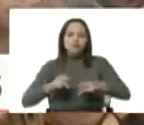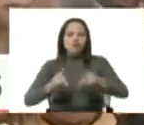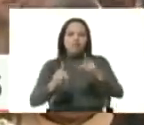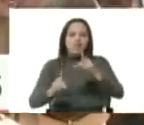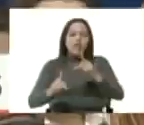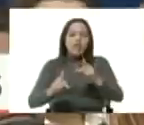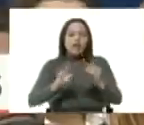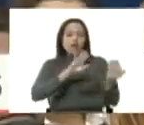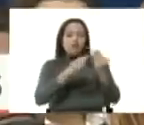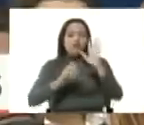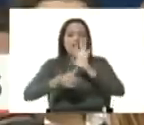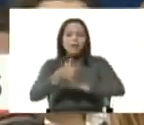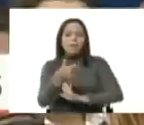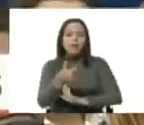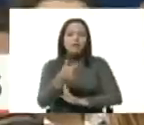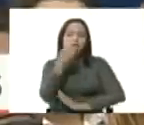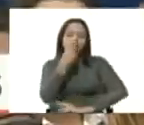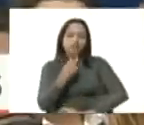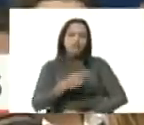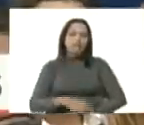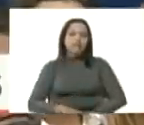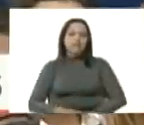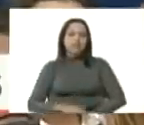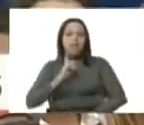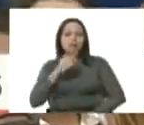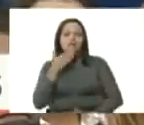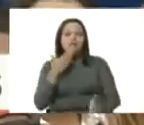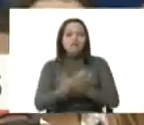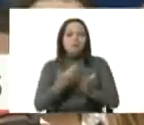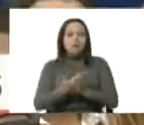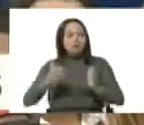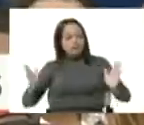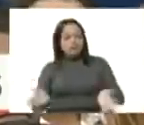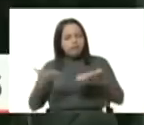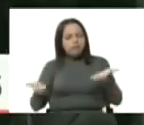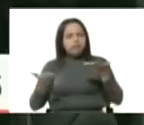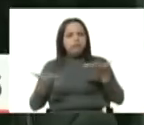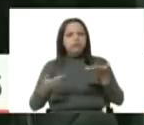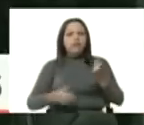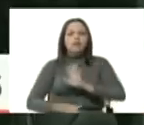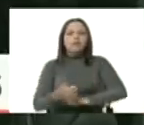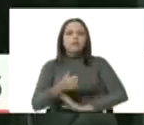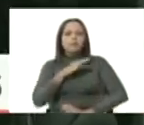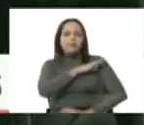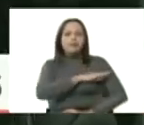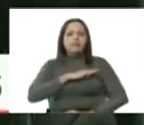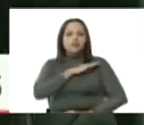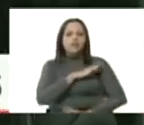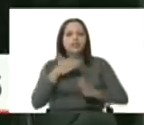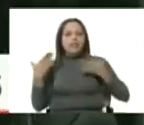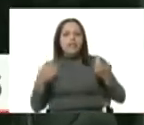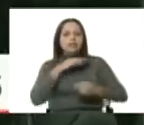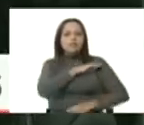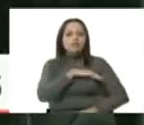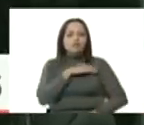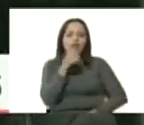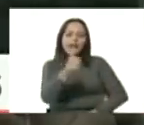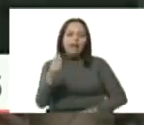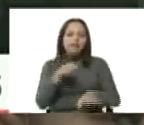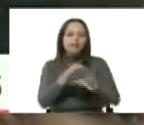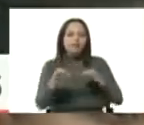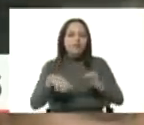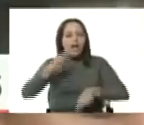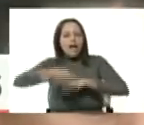vulnerables. Luego, presidente, una propuesta es repotenciar las misiones y grandes misiones en cada uno de los municipios y